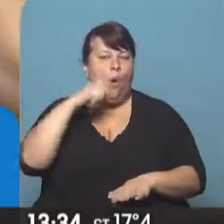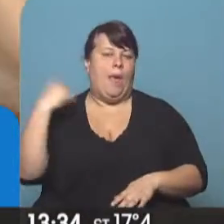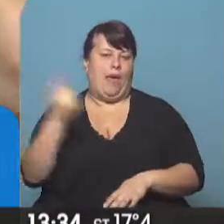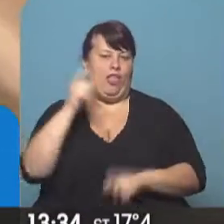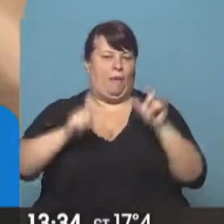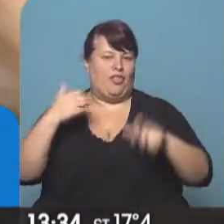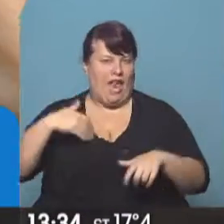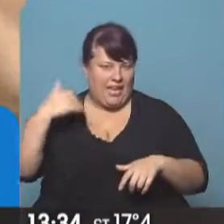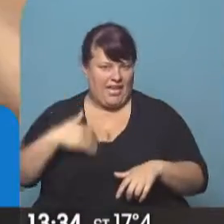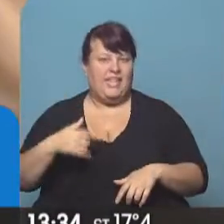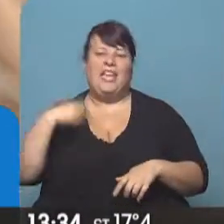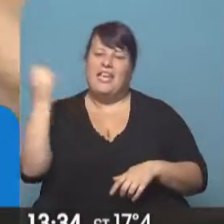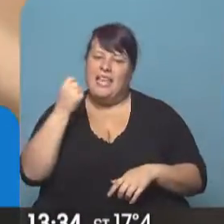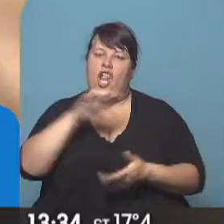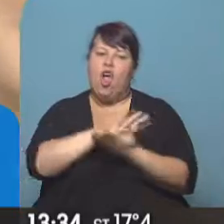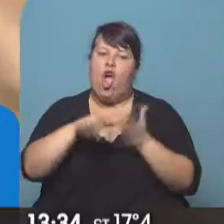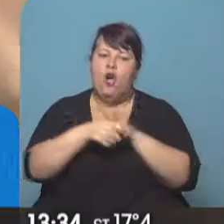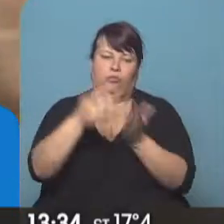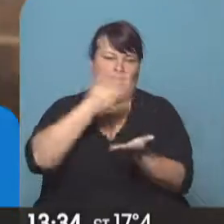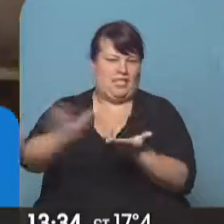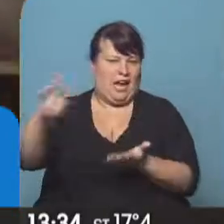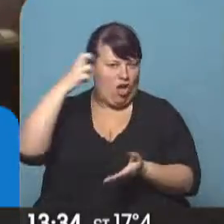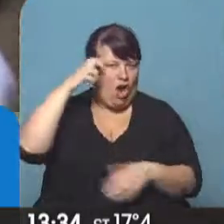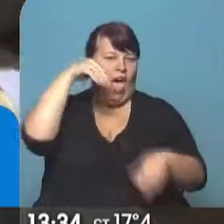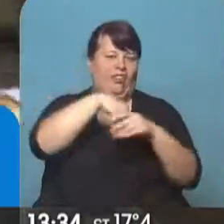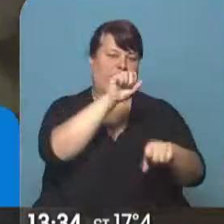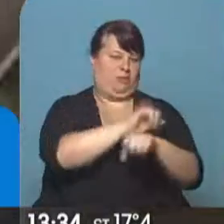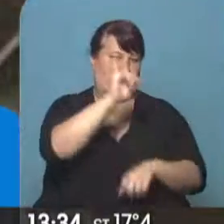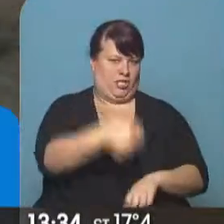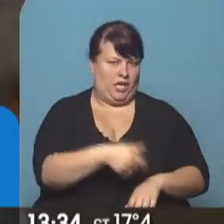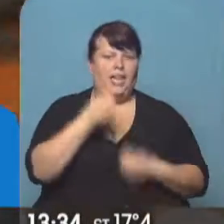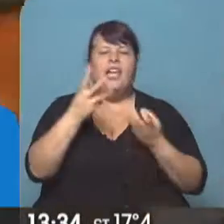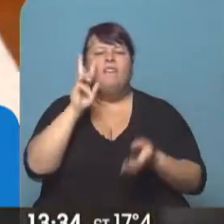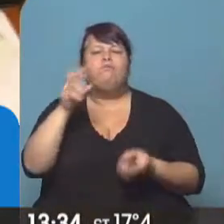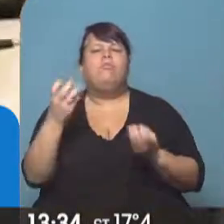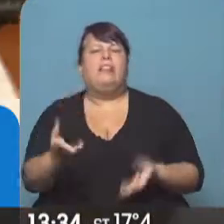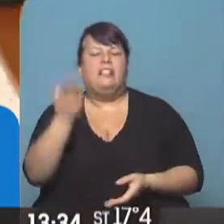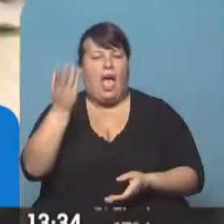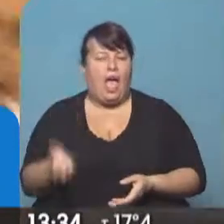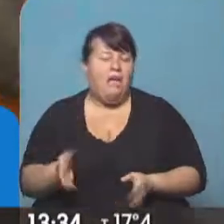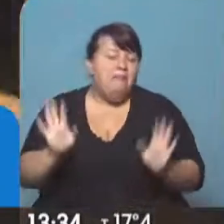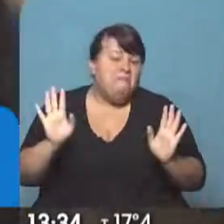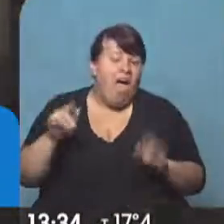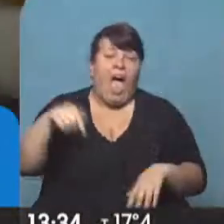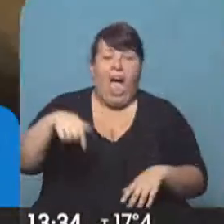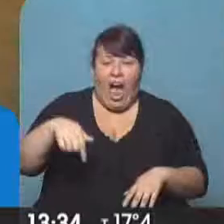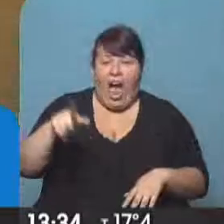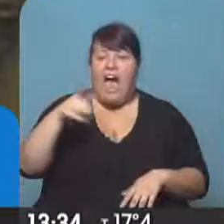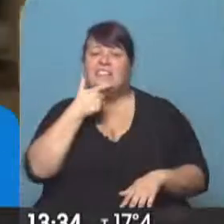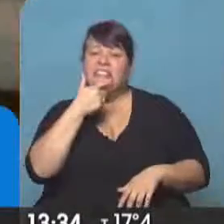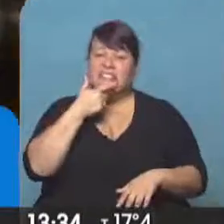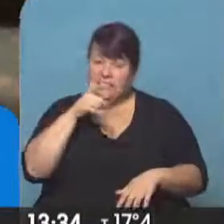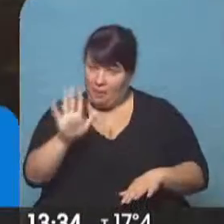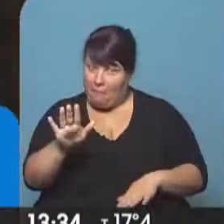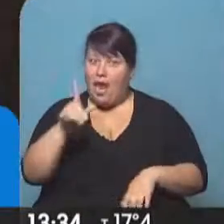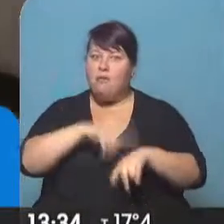todos los argentinos de bien que queremos a los corruptos fuera del Congreso y adentro de las cárceles. ¿Cómo lo notó Devido? Mira, ahora estaba muy sonriente,